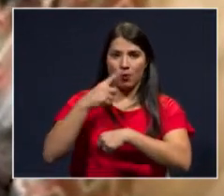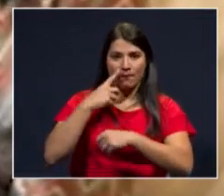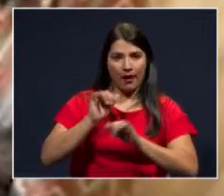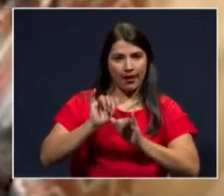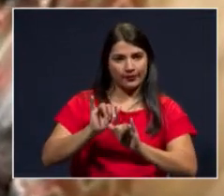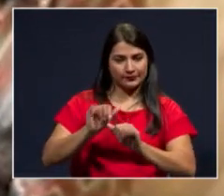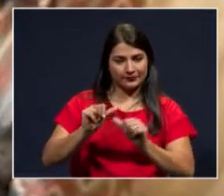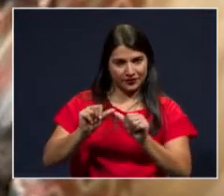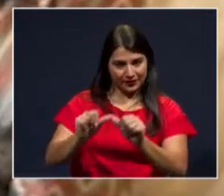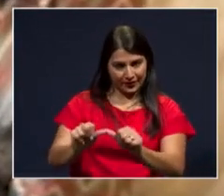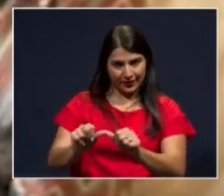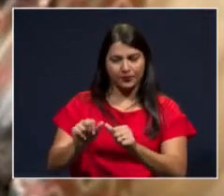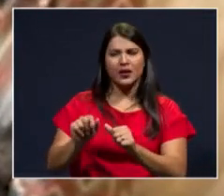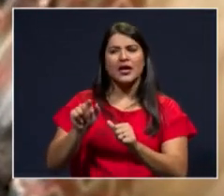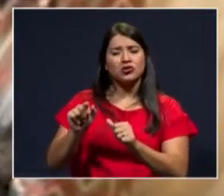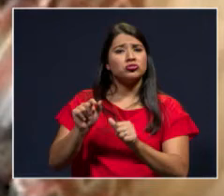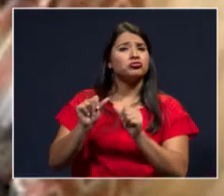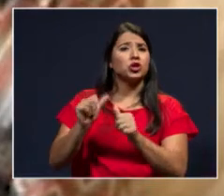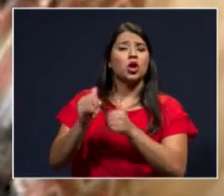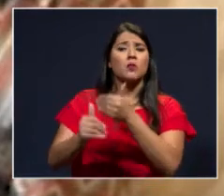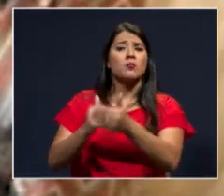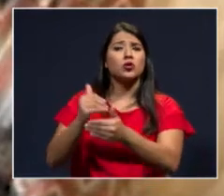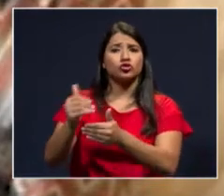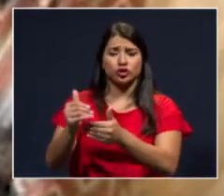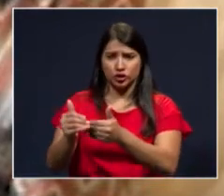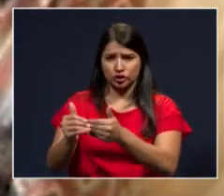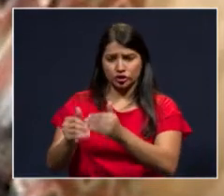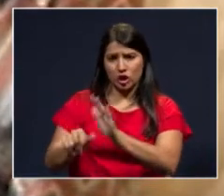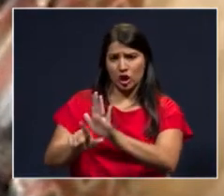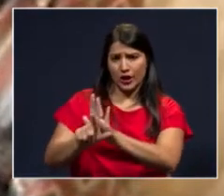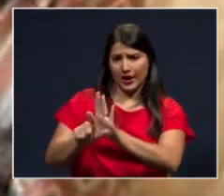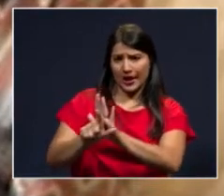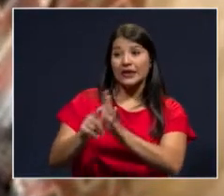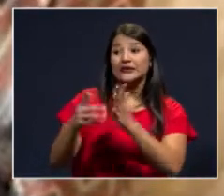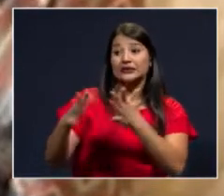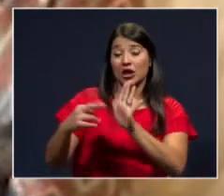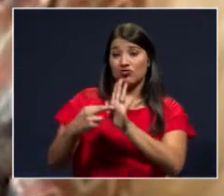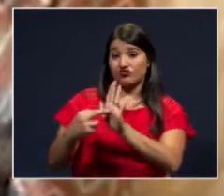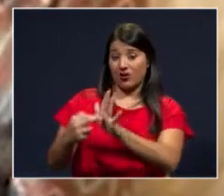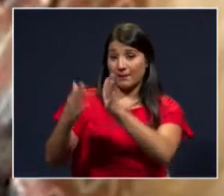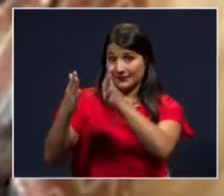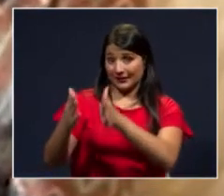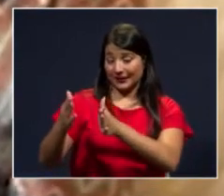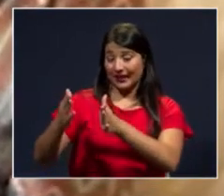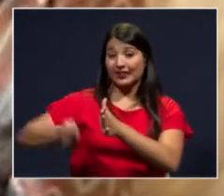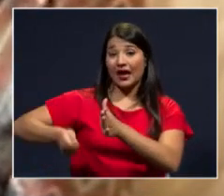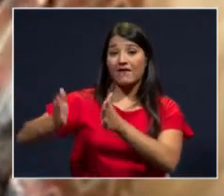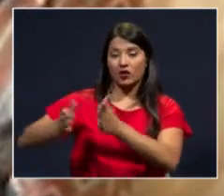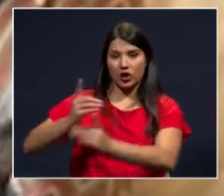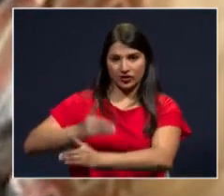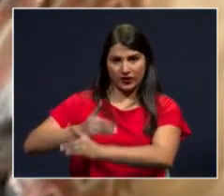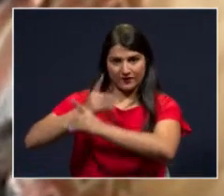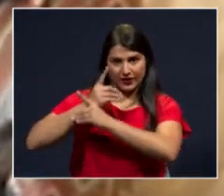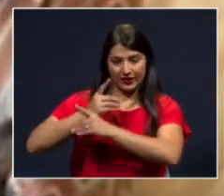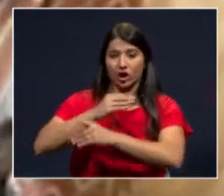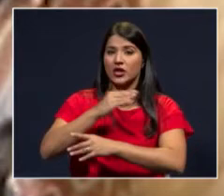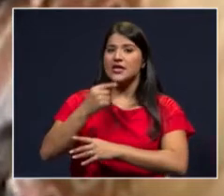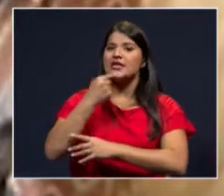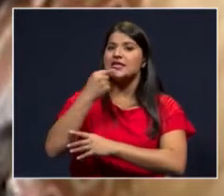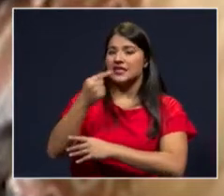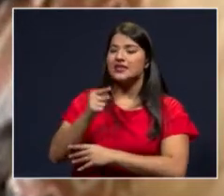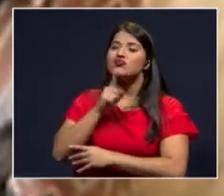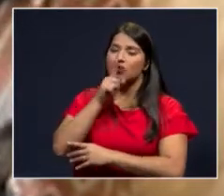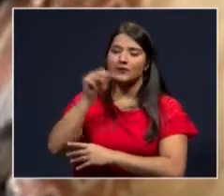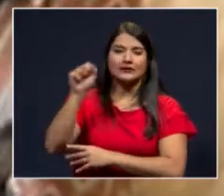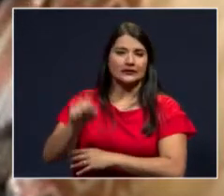las disposiciones legales, la representó su abogada y fue llevado frente a un juez, quien constató que su estatus efectivamente era